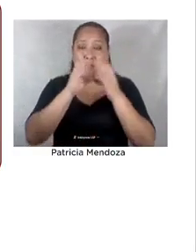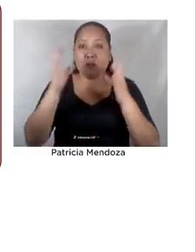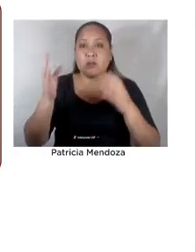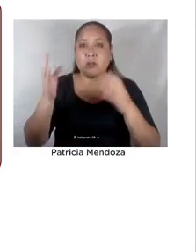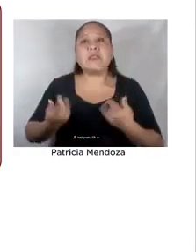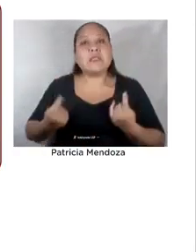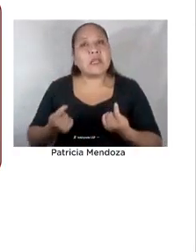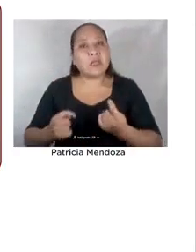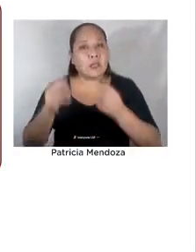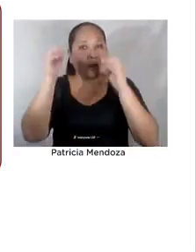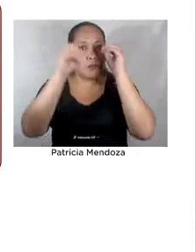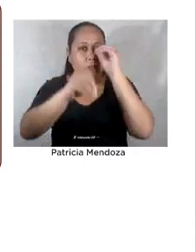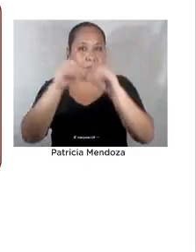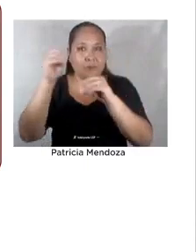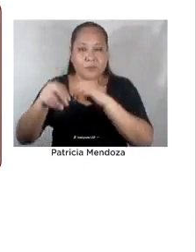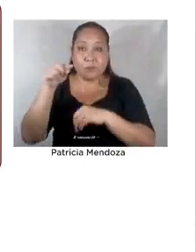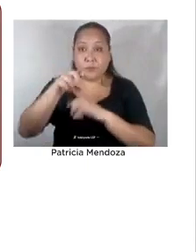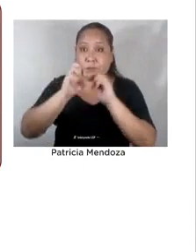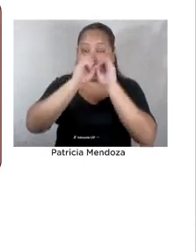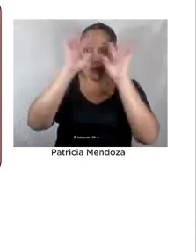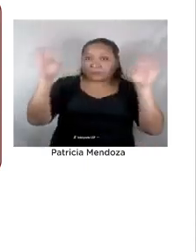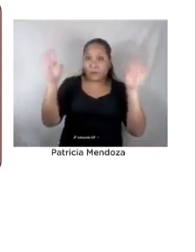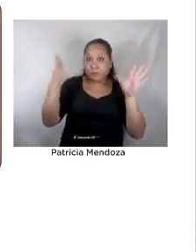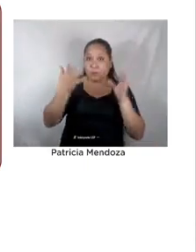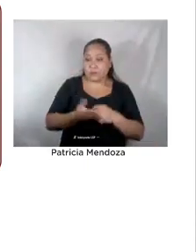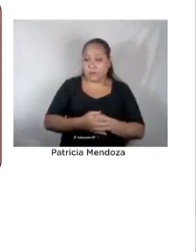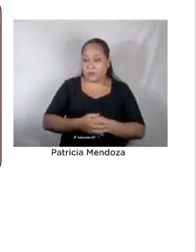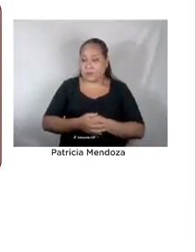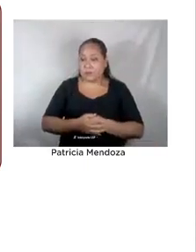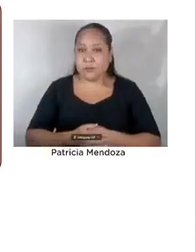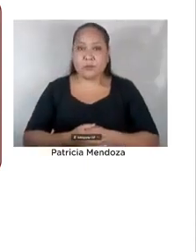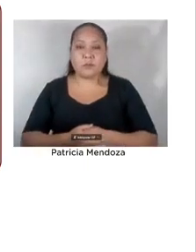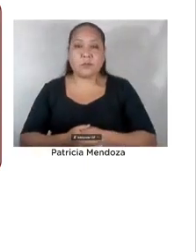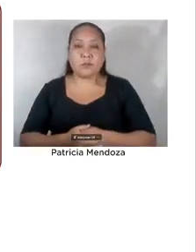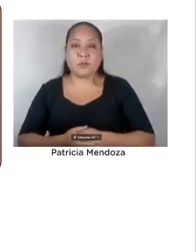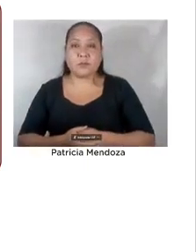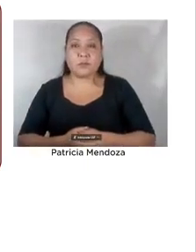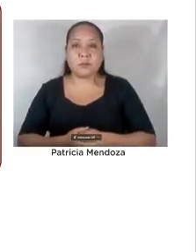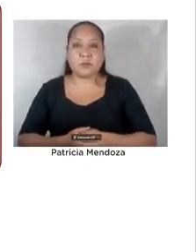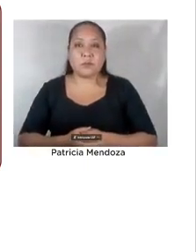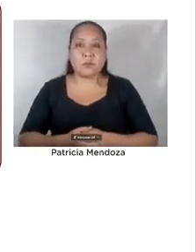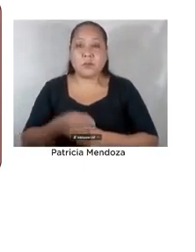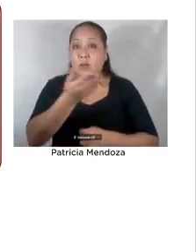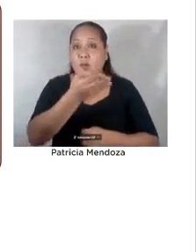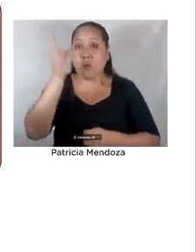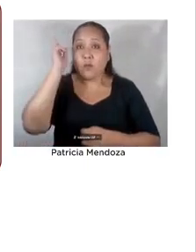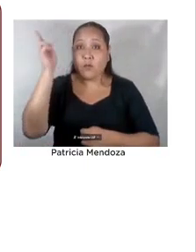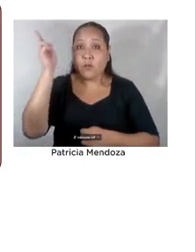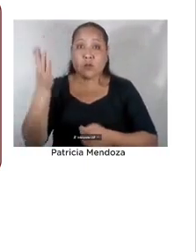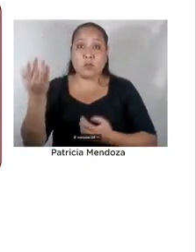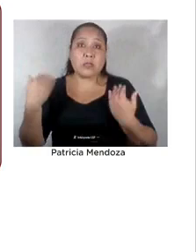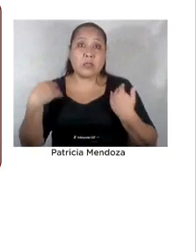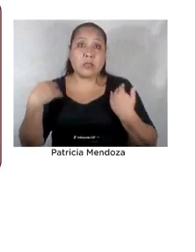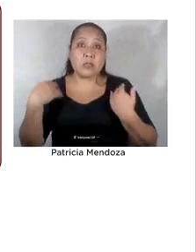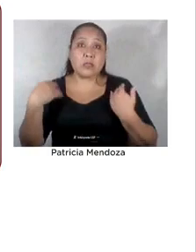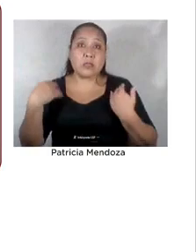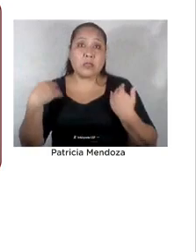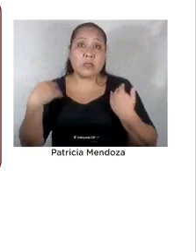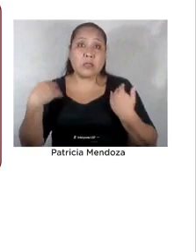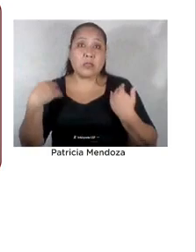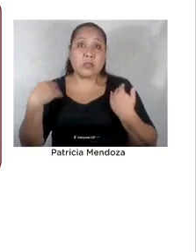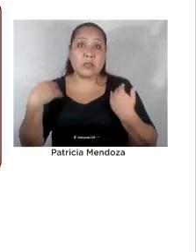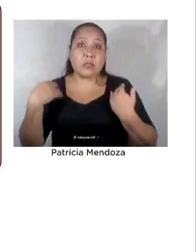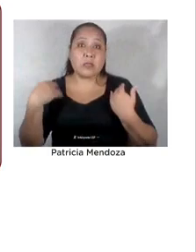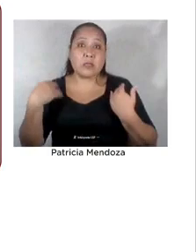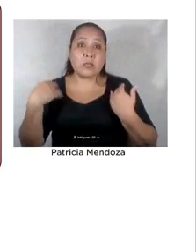de establecer, y eso es clave, sobre todo con aquellos docentes que tienen niños y niñas pequeños, tratemos de establecer